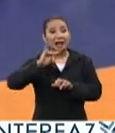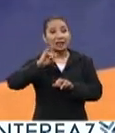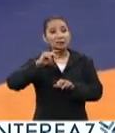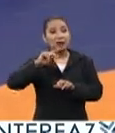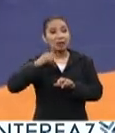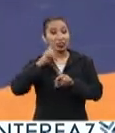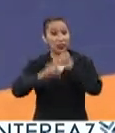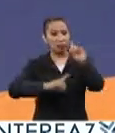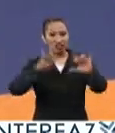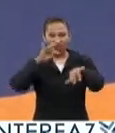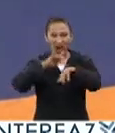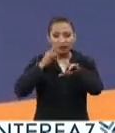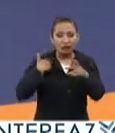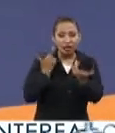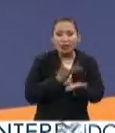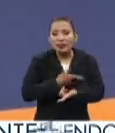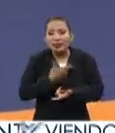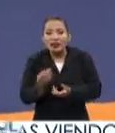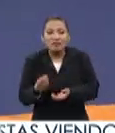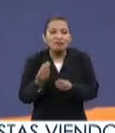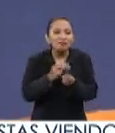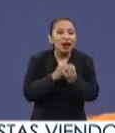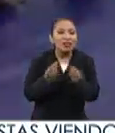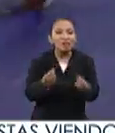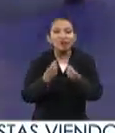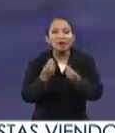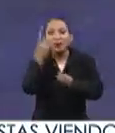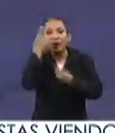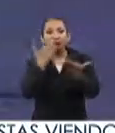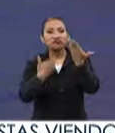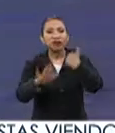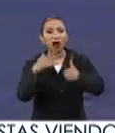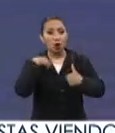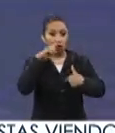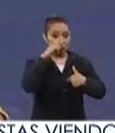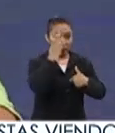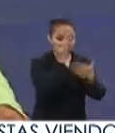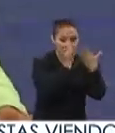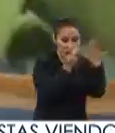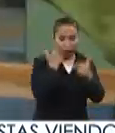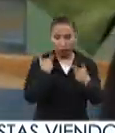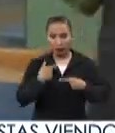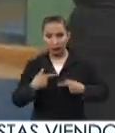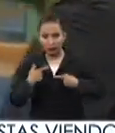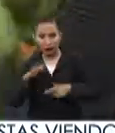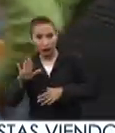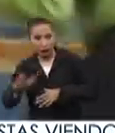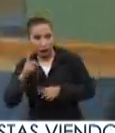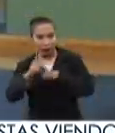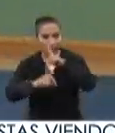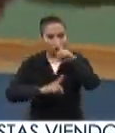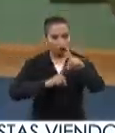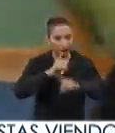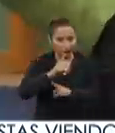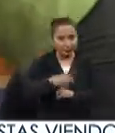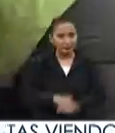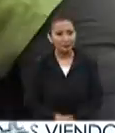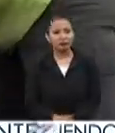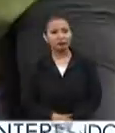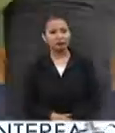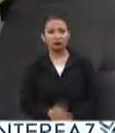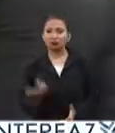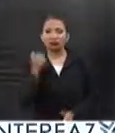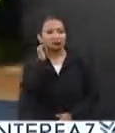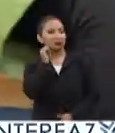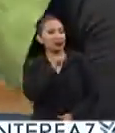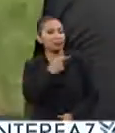y los deportes de contacto le han brindado las herramientas necesarias para triunfar como universitaria, como persona, como deportista. Siempre me han